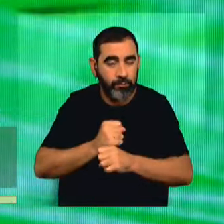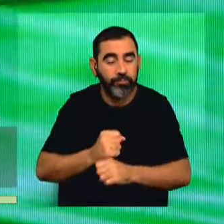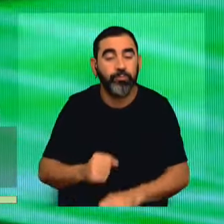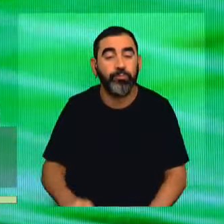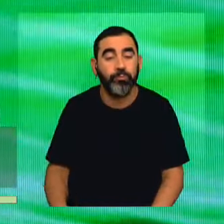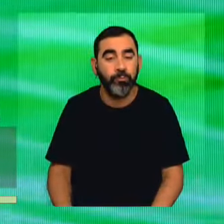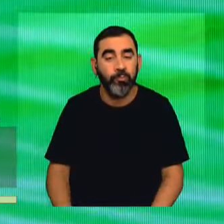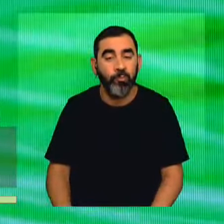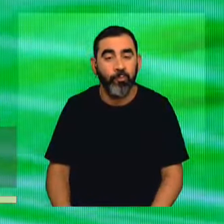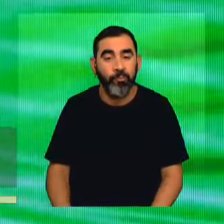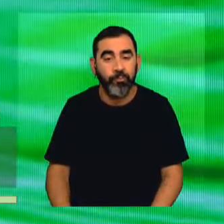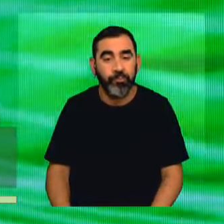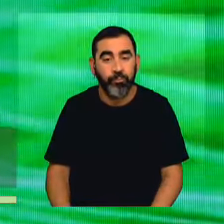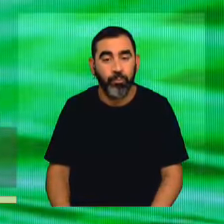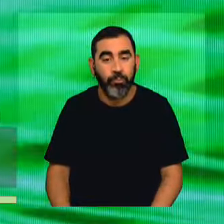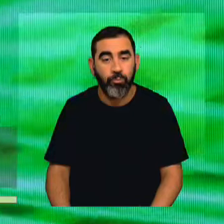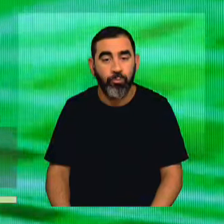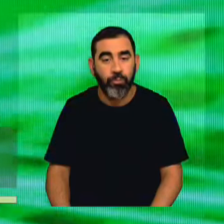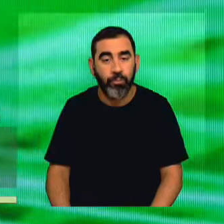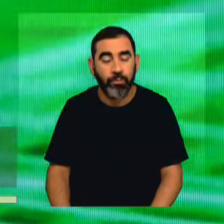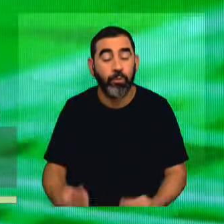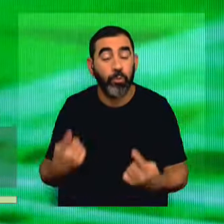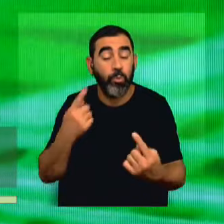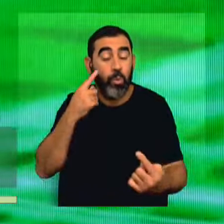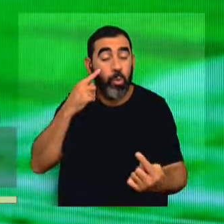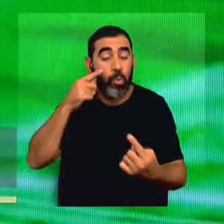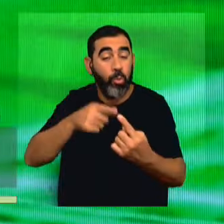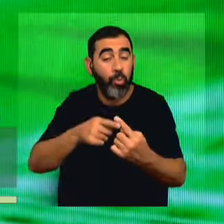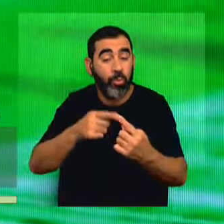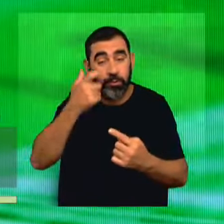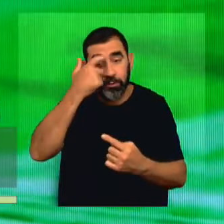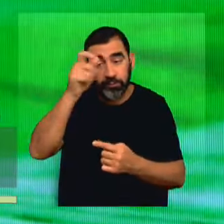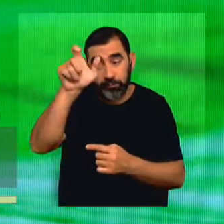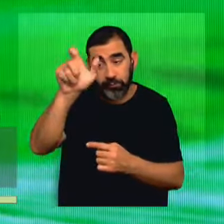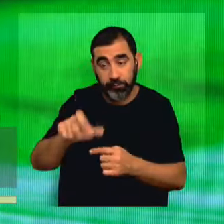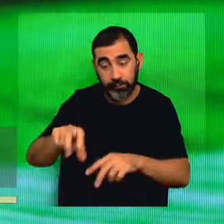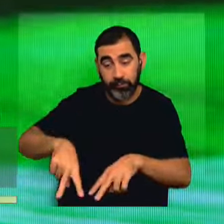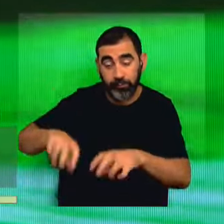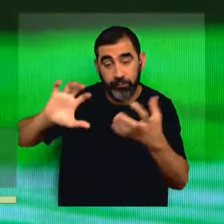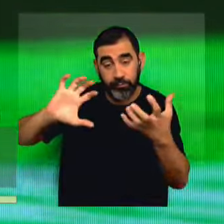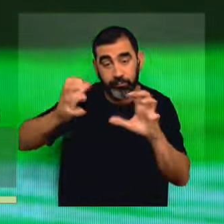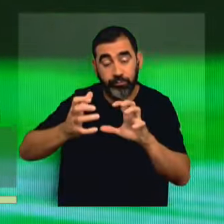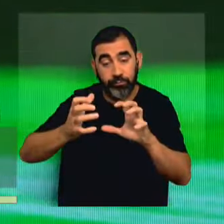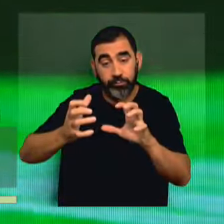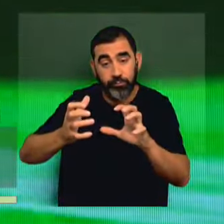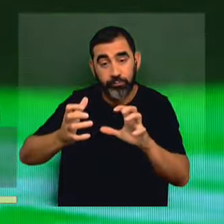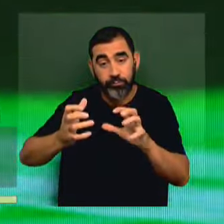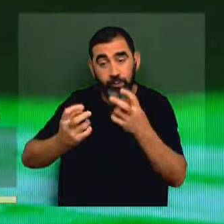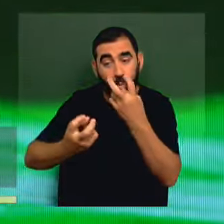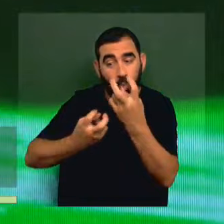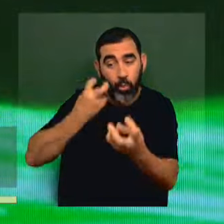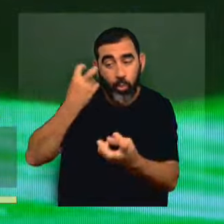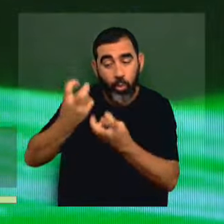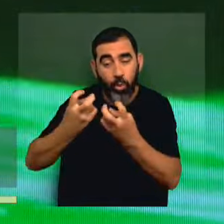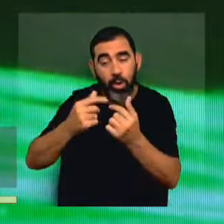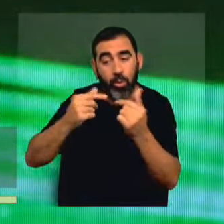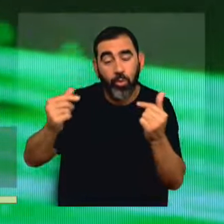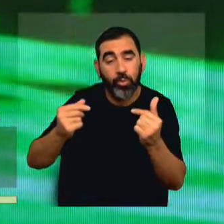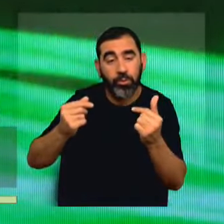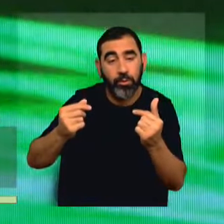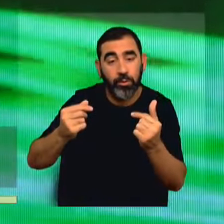entonces una de las unos objetivos de nosotros los científicos estudiamos el clima justamente tratar de encontrar cuá los fenómenos que